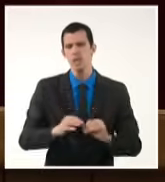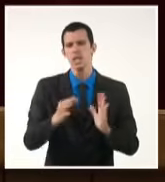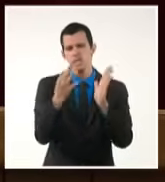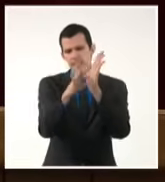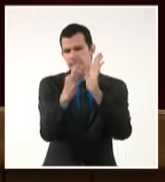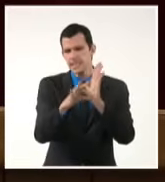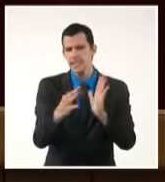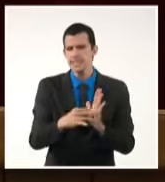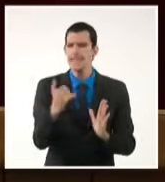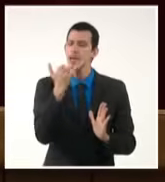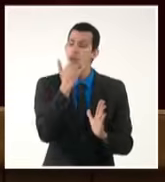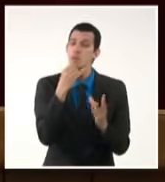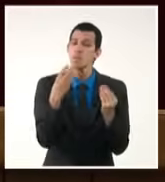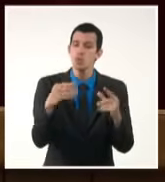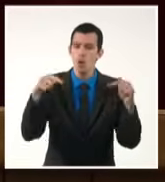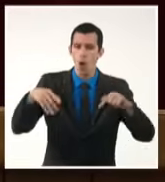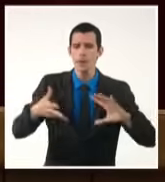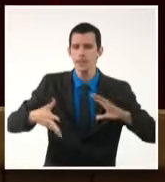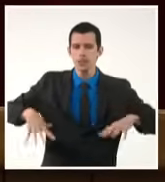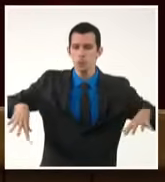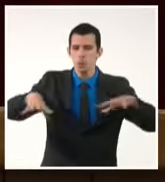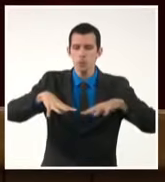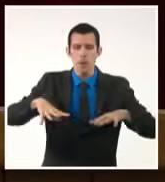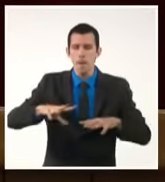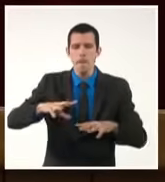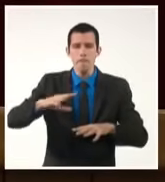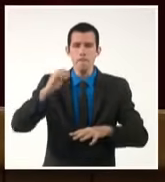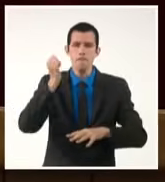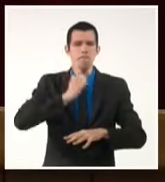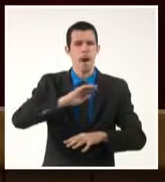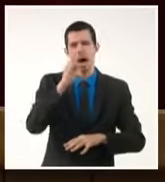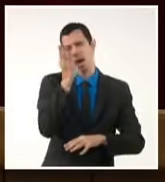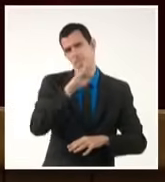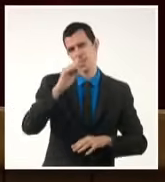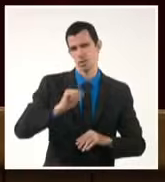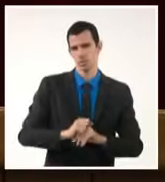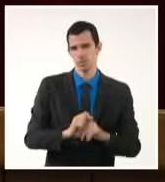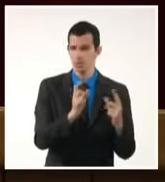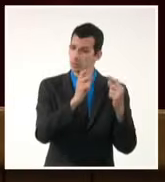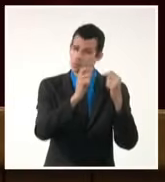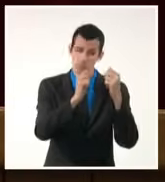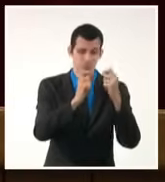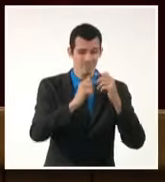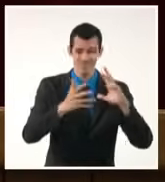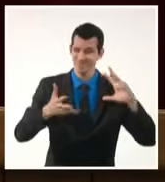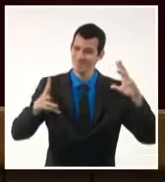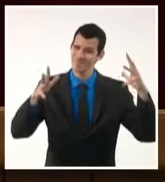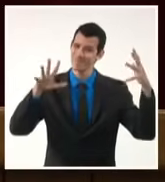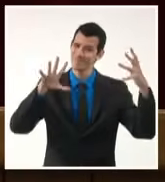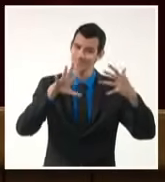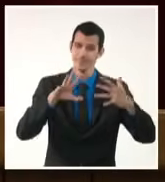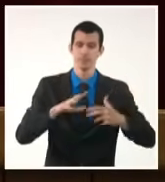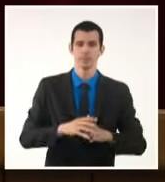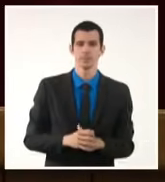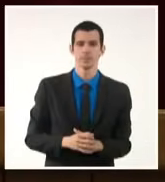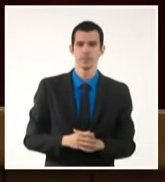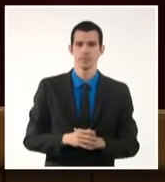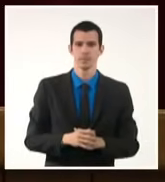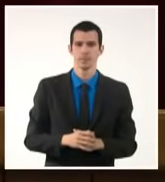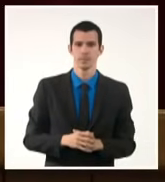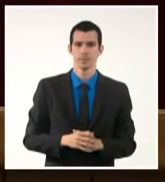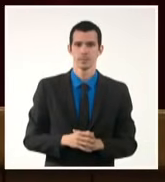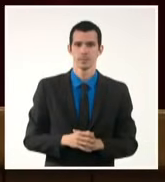de tensiones extremas. En una suerte de tormenta perfecta confluyen con mucha